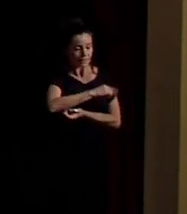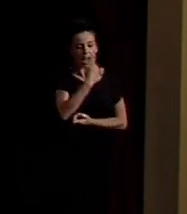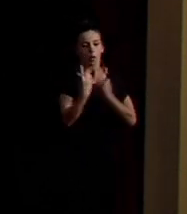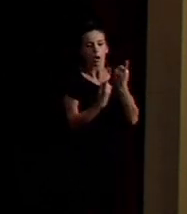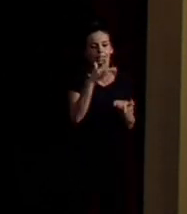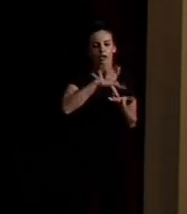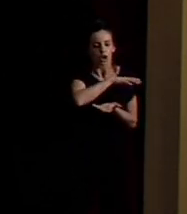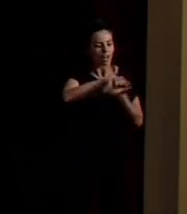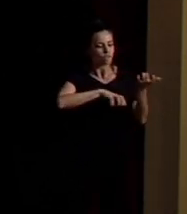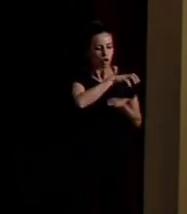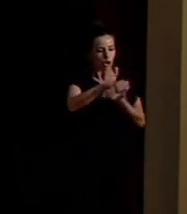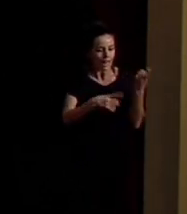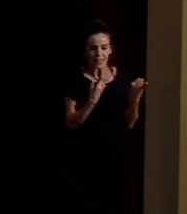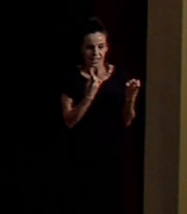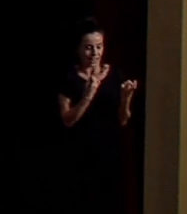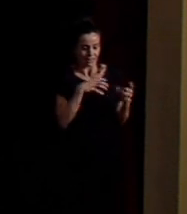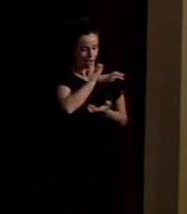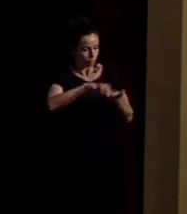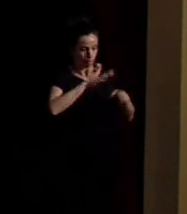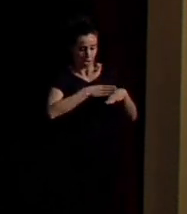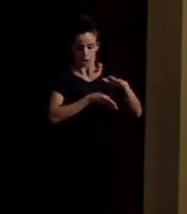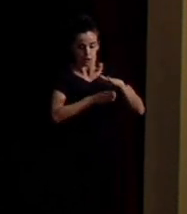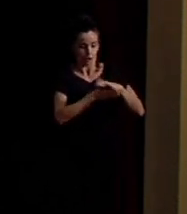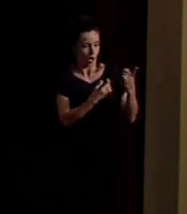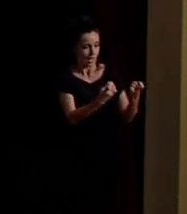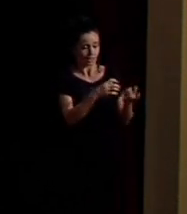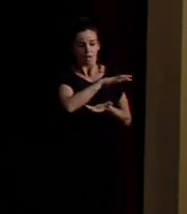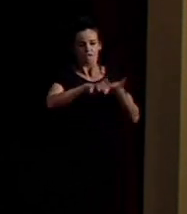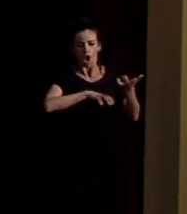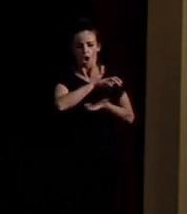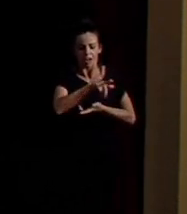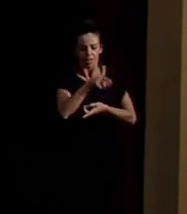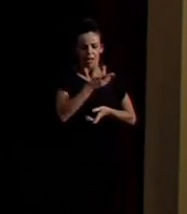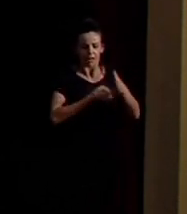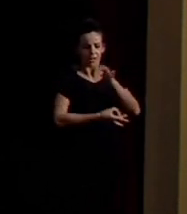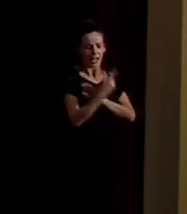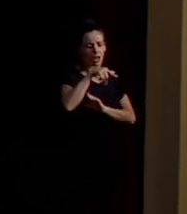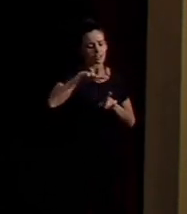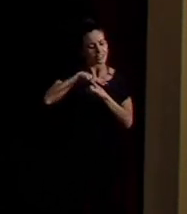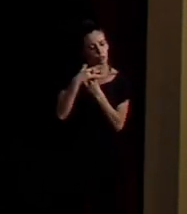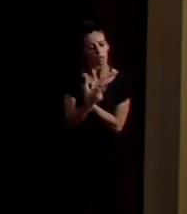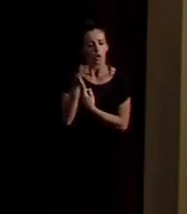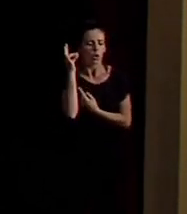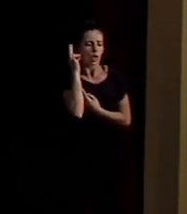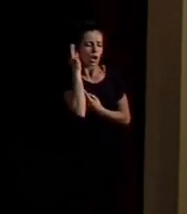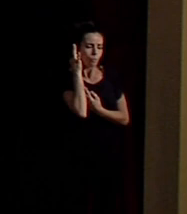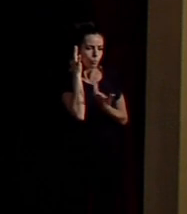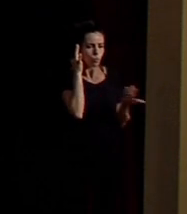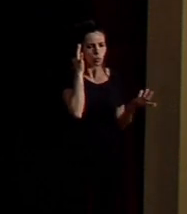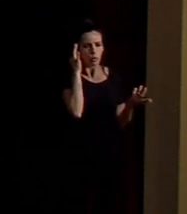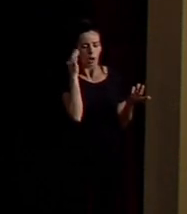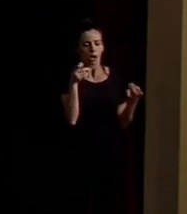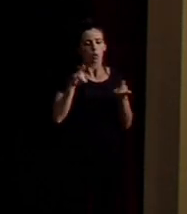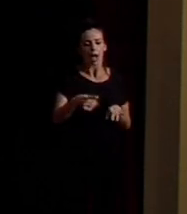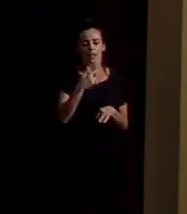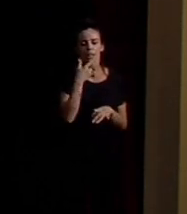del uso de la violencia o de las violencias para mantenerse, violencias que generan un estatus de las mujeres, que es un estatus, como dice la